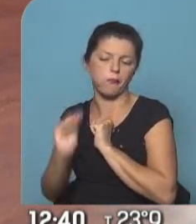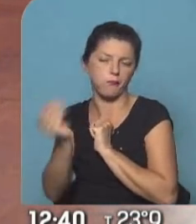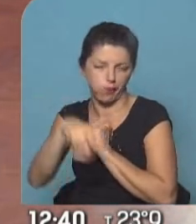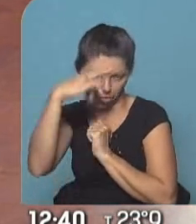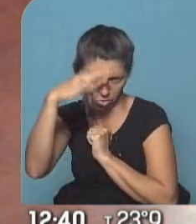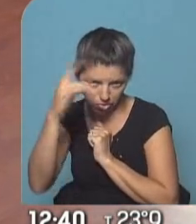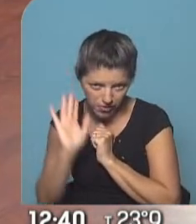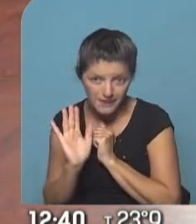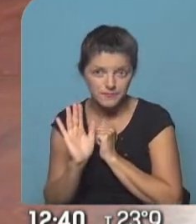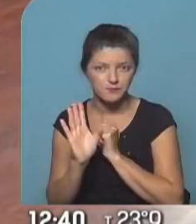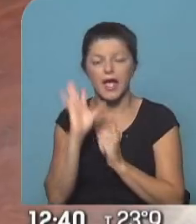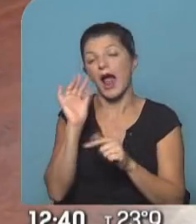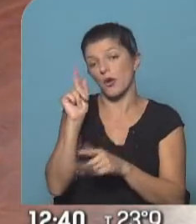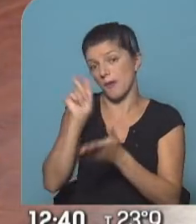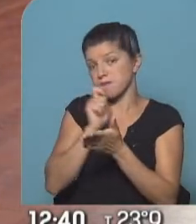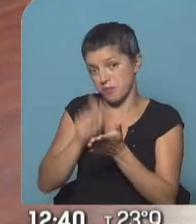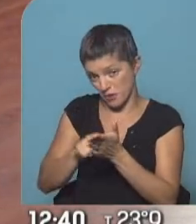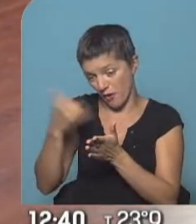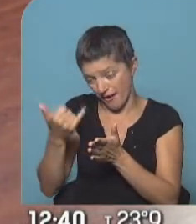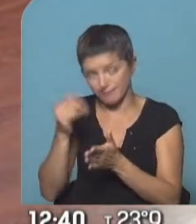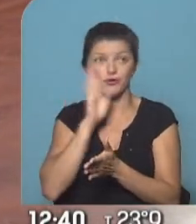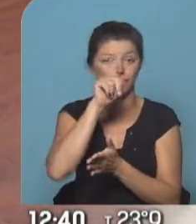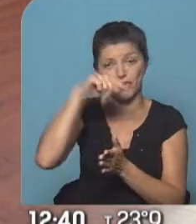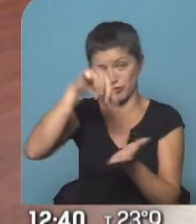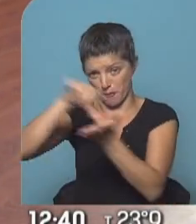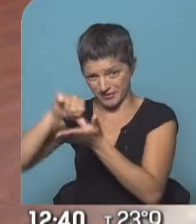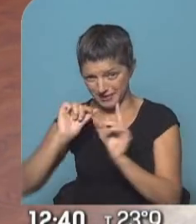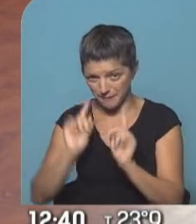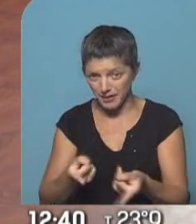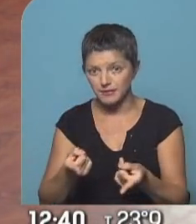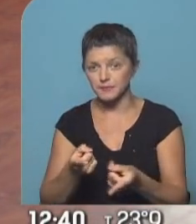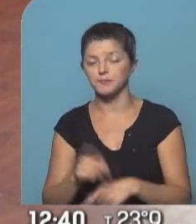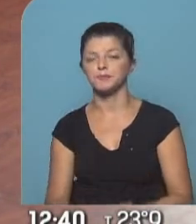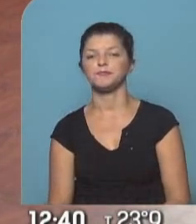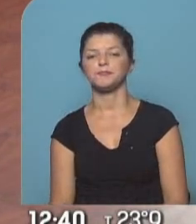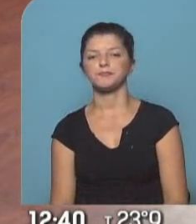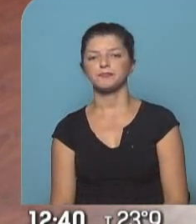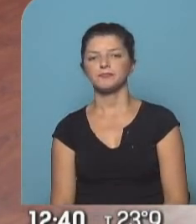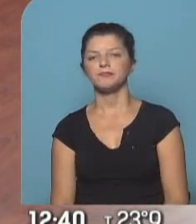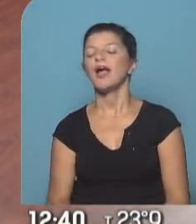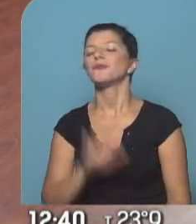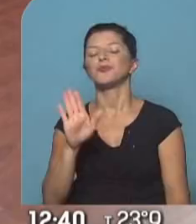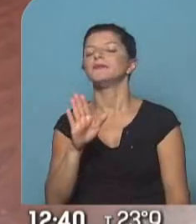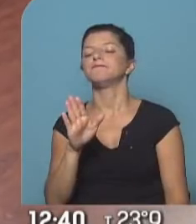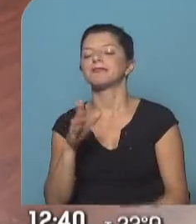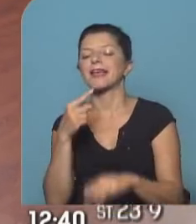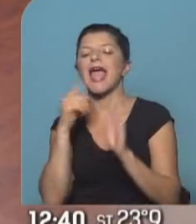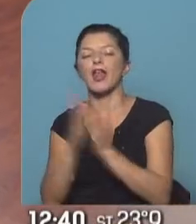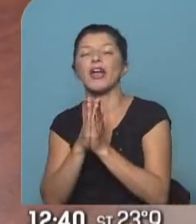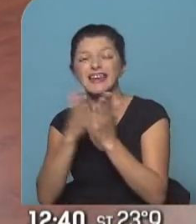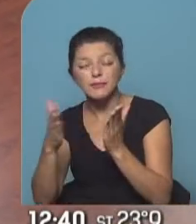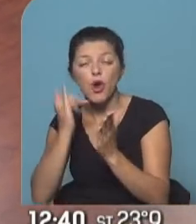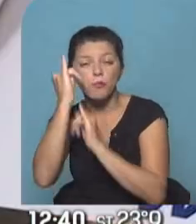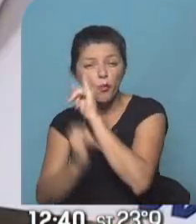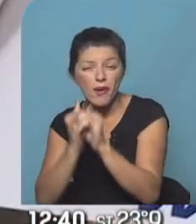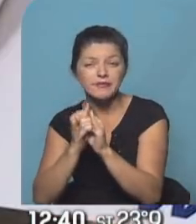periodismo se hace mucho, no solo en Estados Unidos, digamos. Entonces me parece que eso también hay que, quiero decir, no es que lo que diga el libro sea necesariamente mentira,